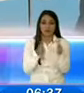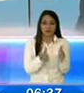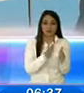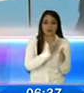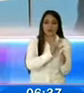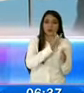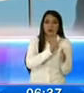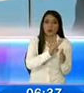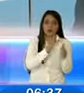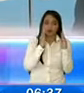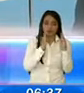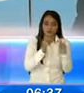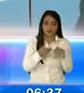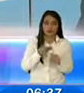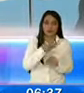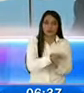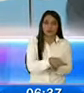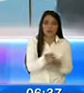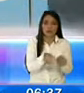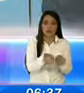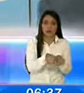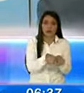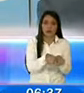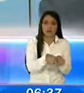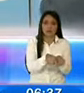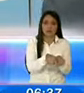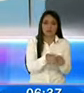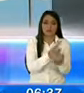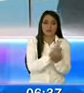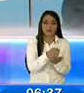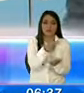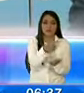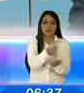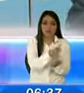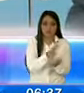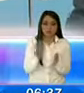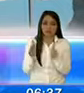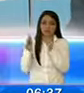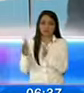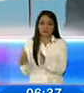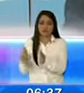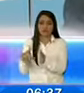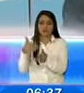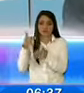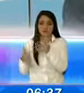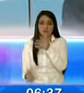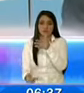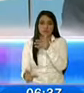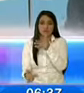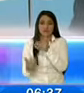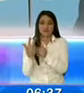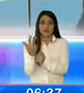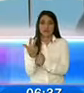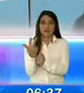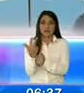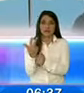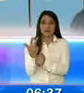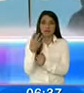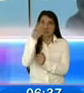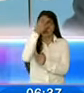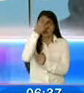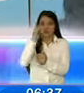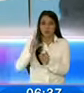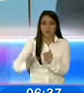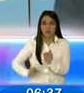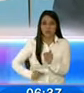serán atendidas de manera inmediata igual la próxima semana y las restantes 3 que son educación